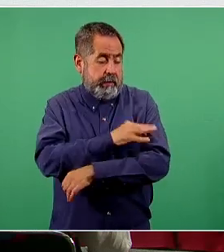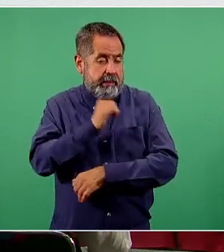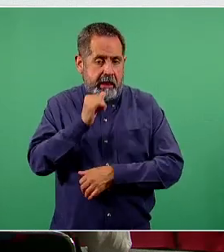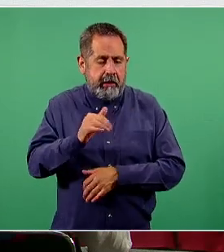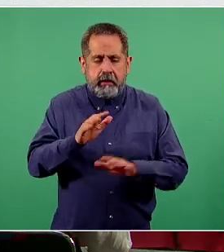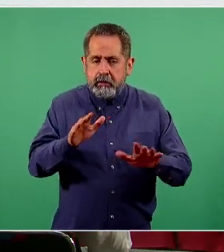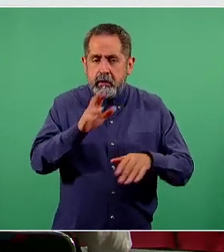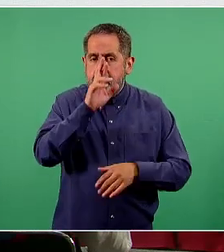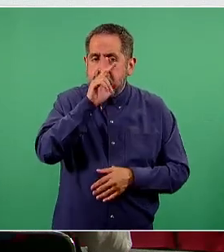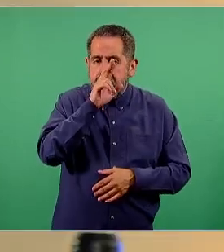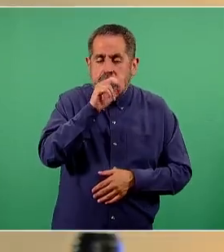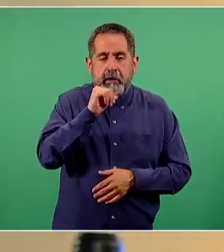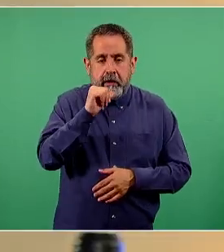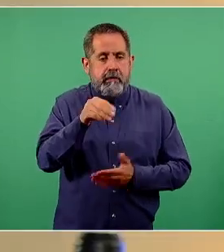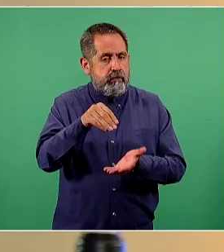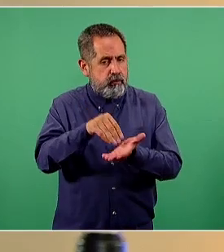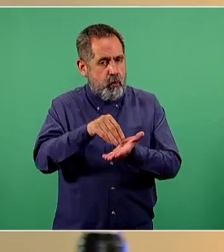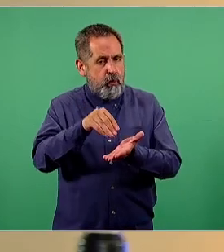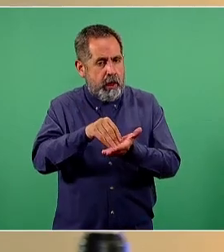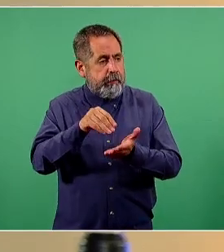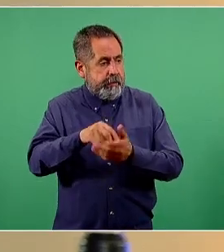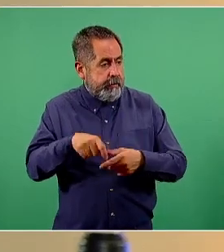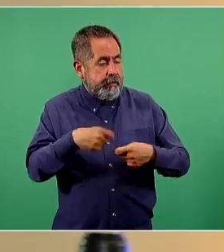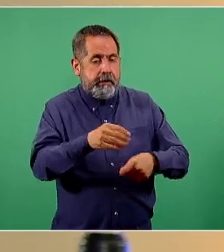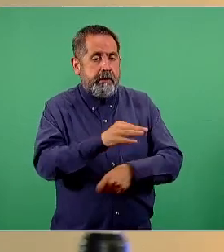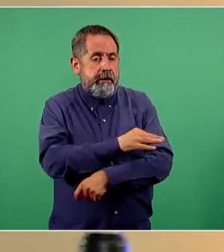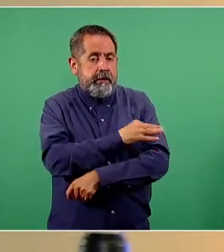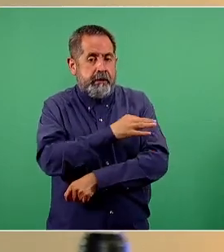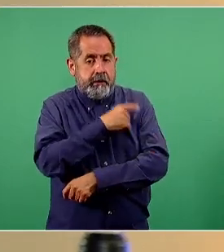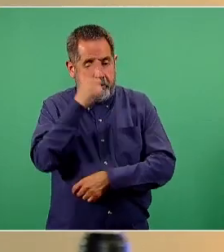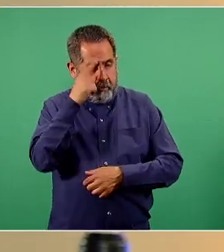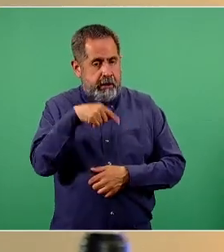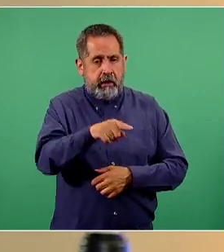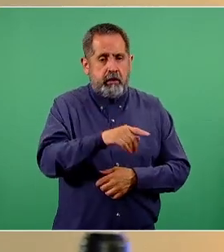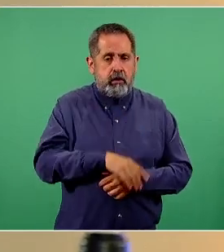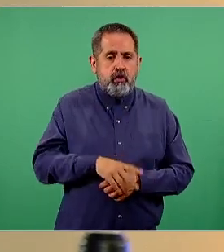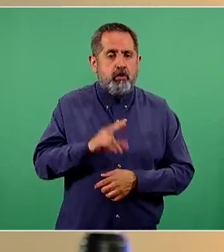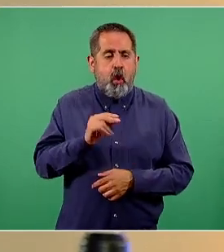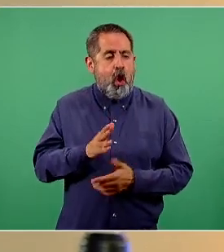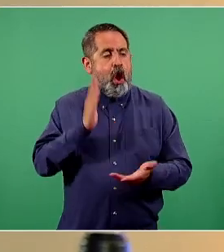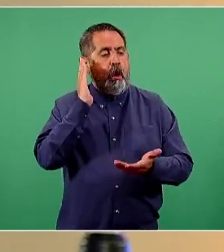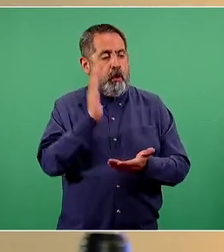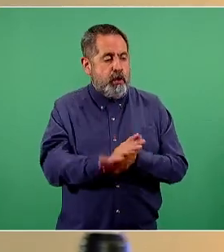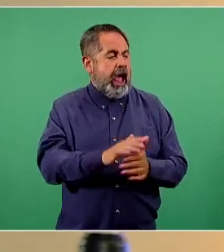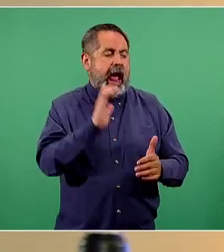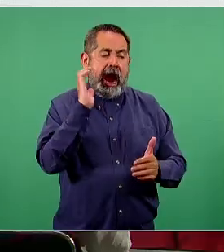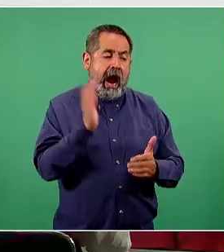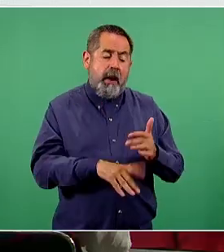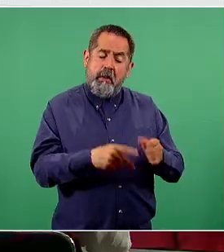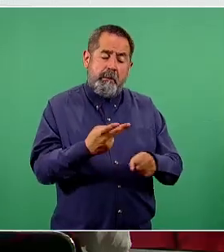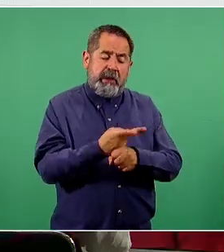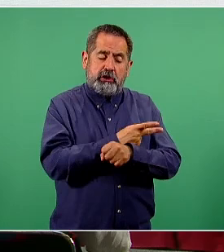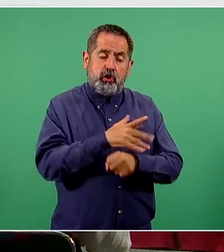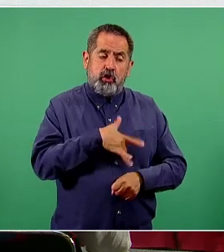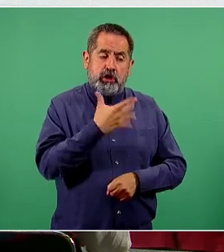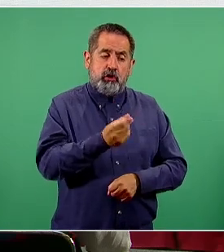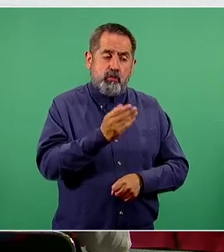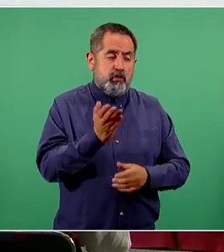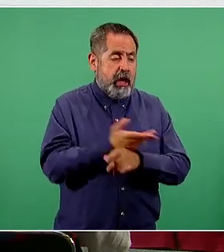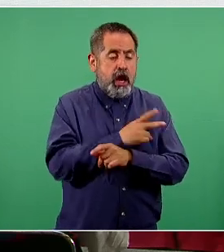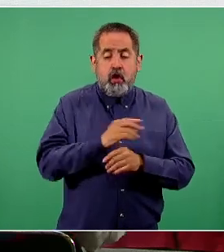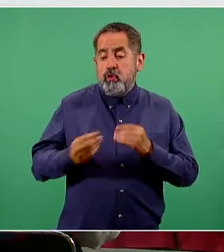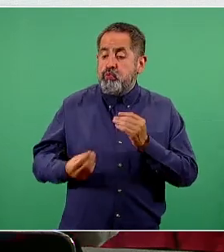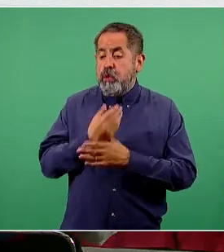preocupe, sigue activa la vacunación. Sigue activa la vacunación, no ha sido decretada o declarada